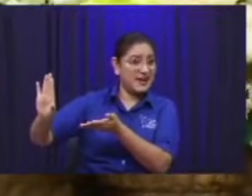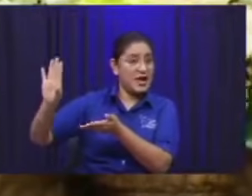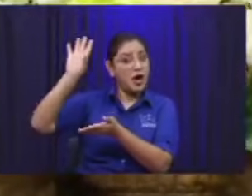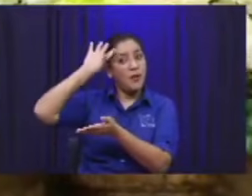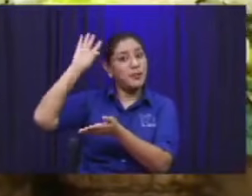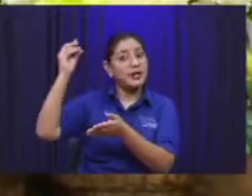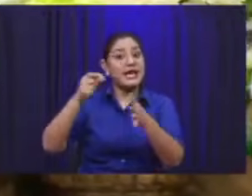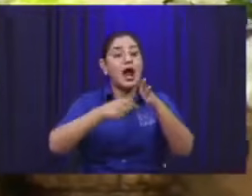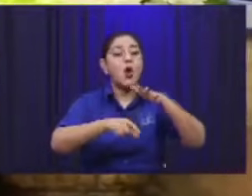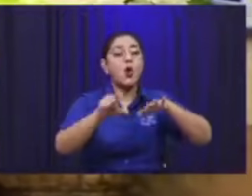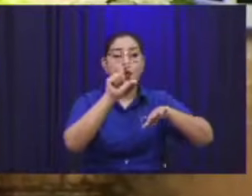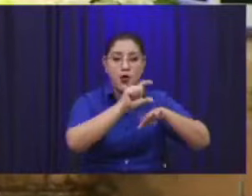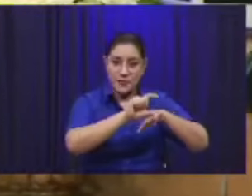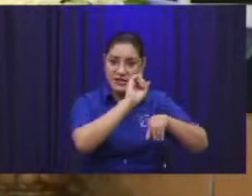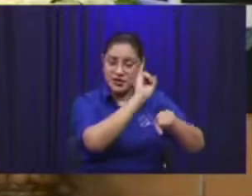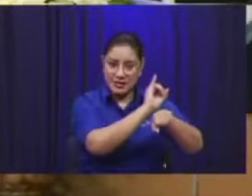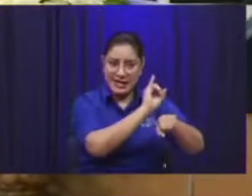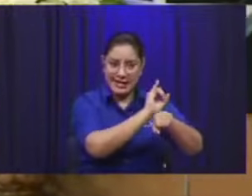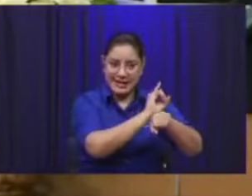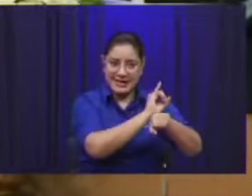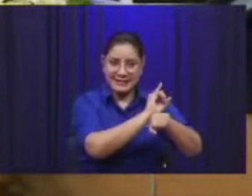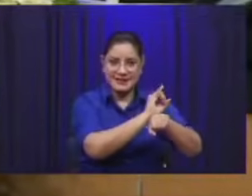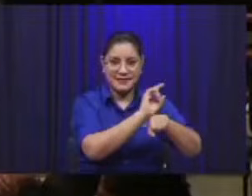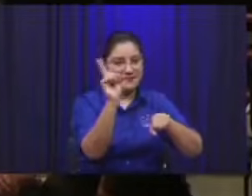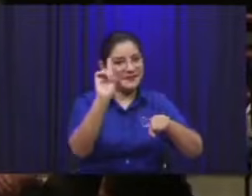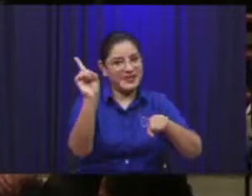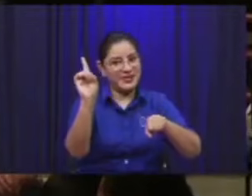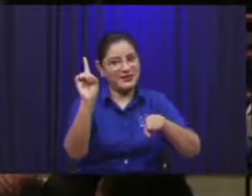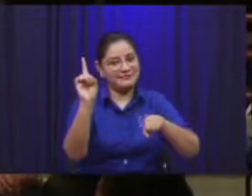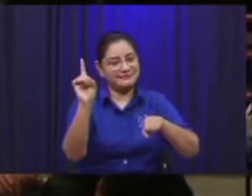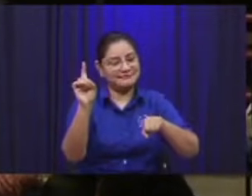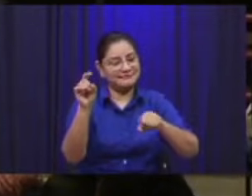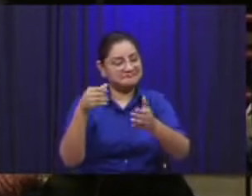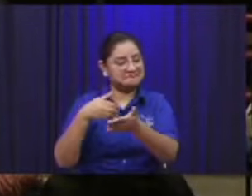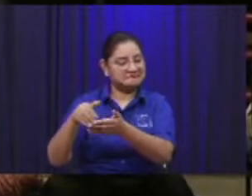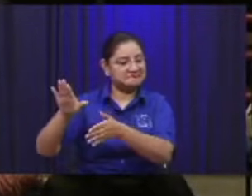era un compromiso no echaron a ninguno